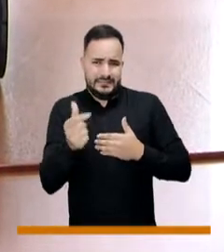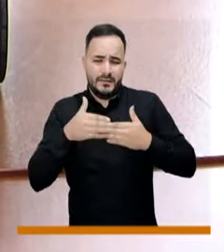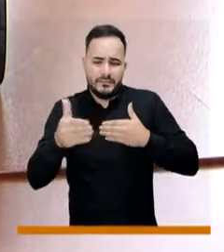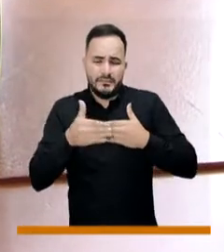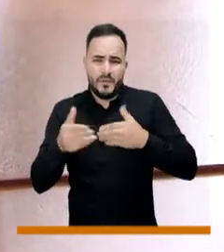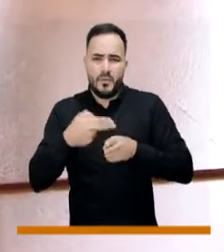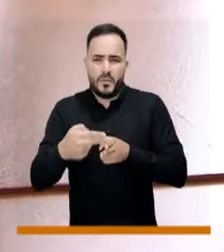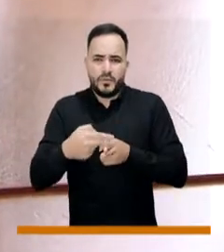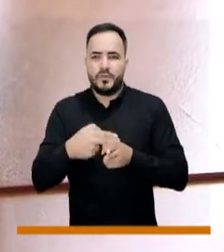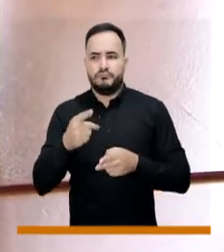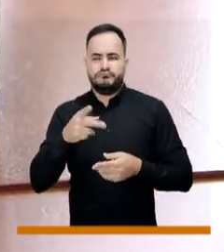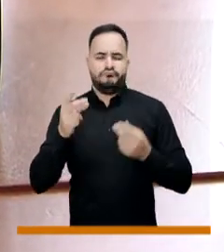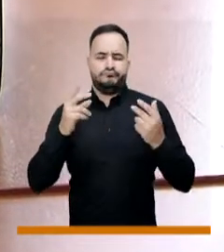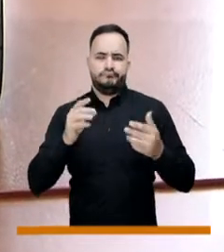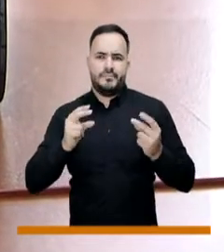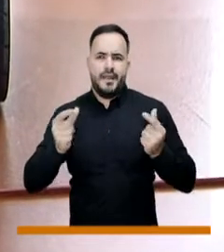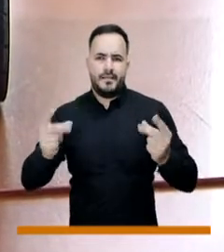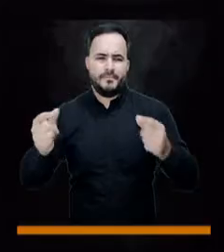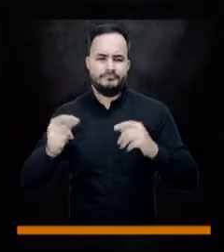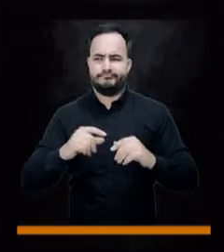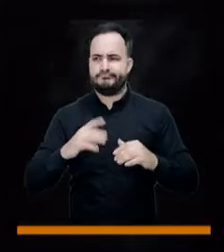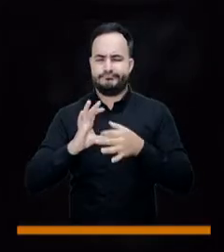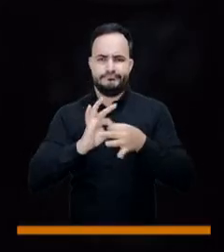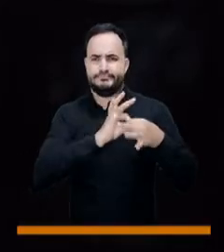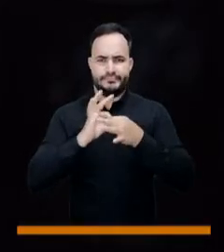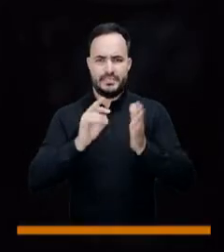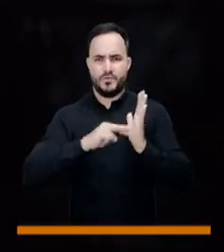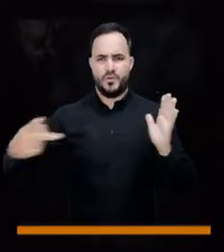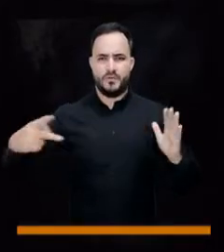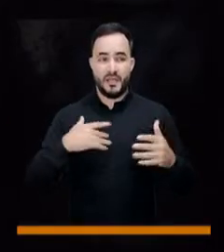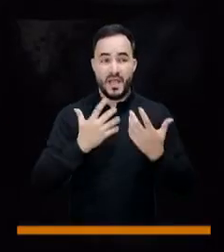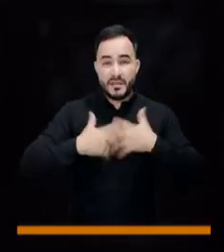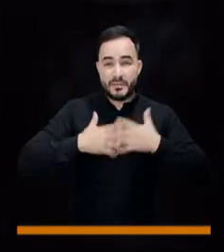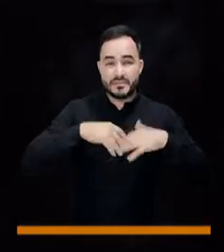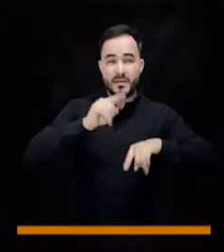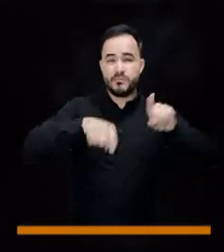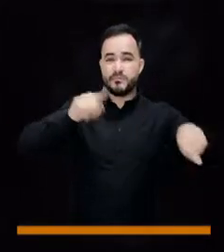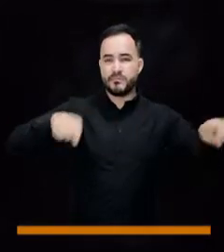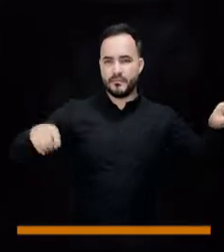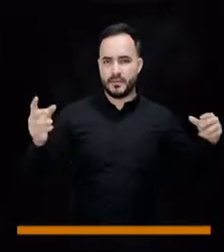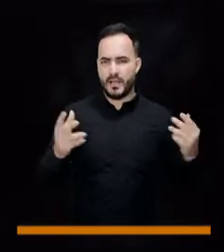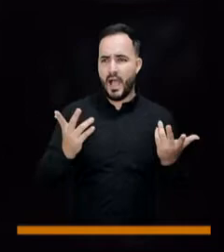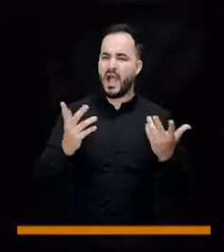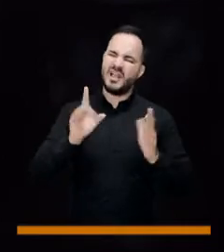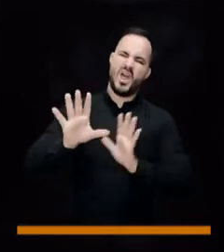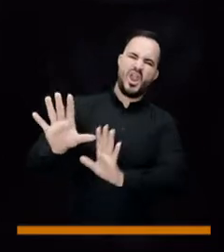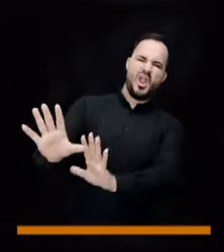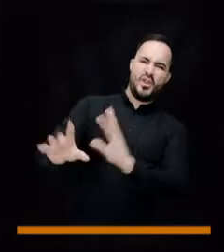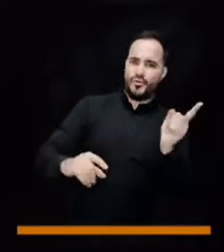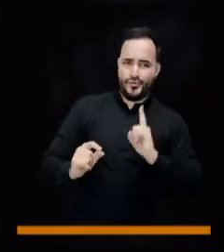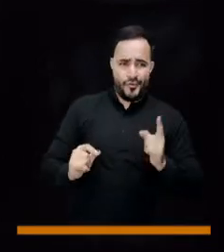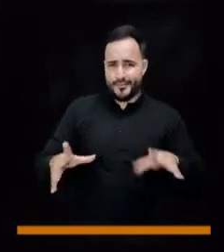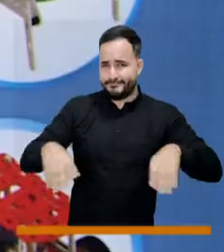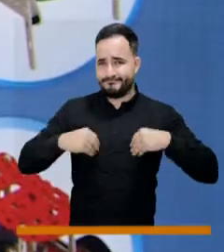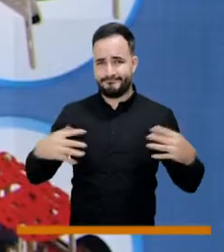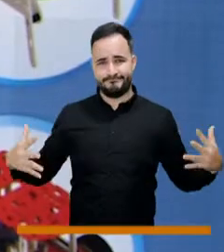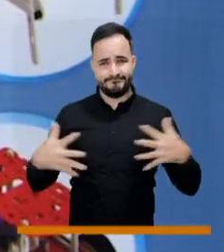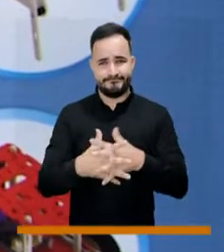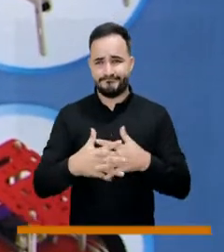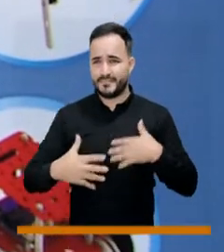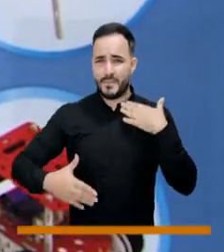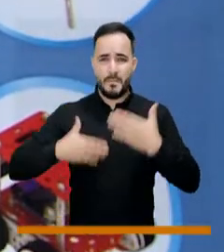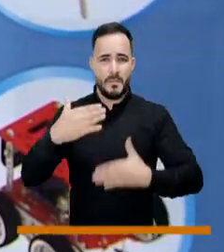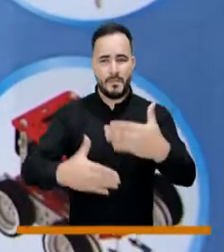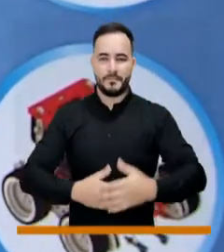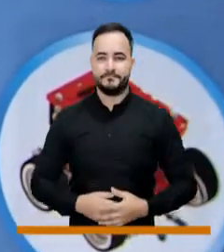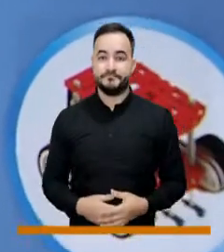un mundo que se va a mover muy rápido. Para empresas en general, lo que se viene es aceptar el cambio, y un cambio acelerado. No